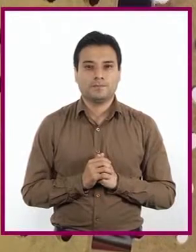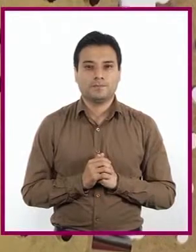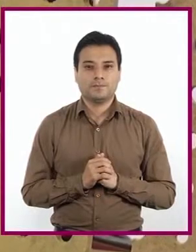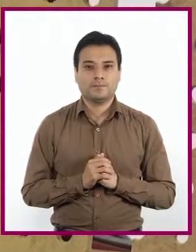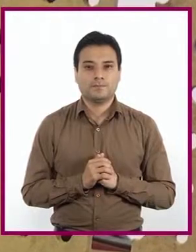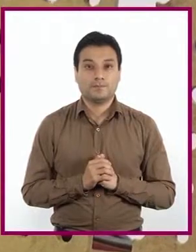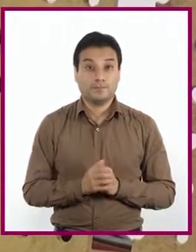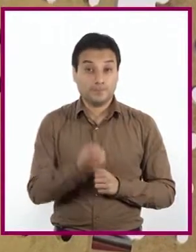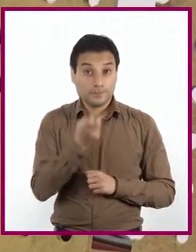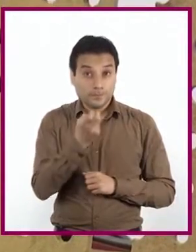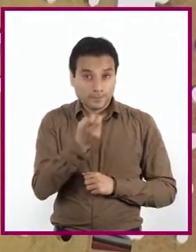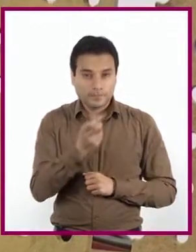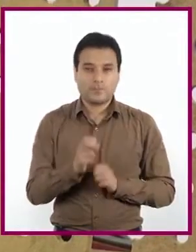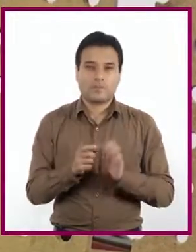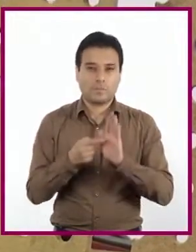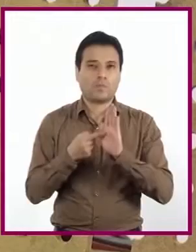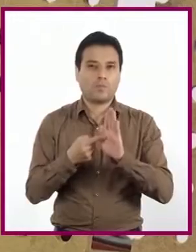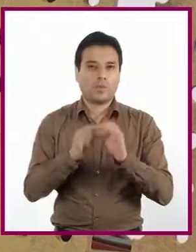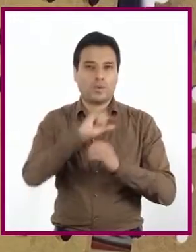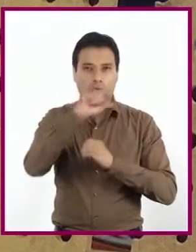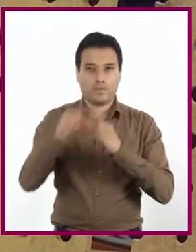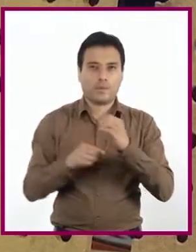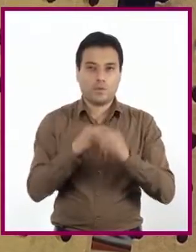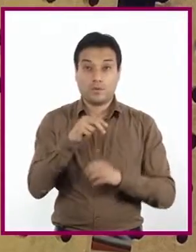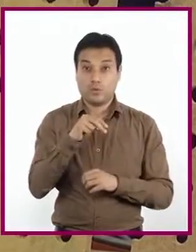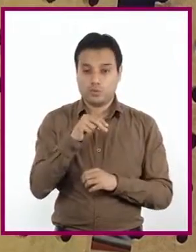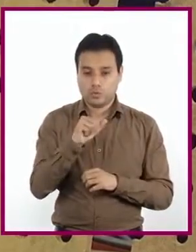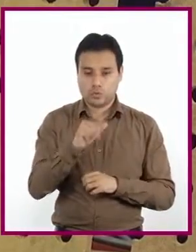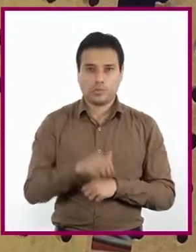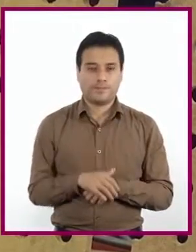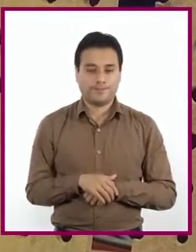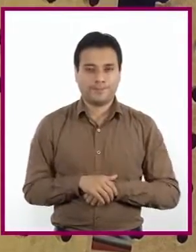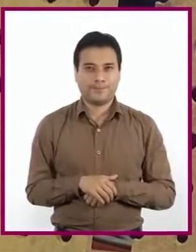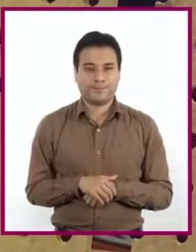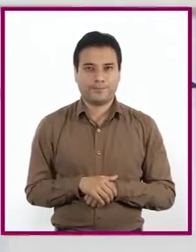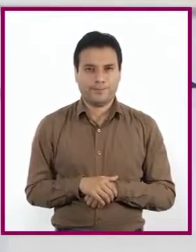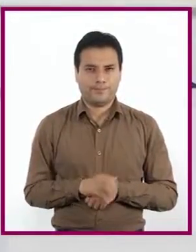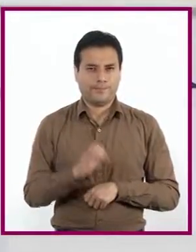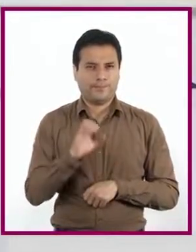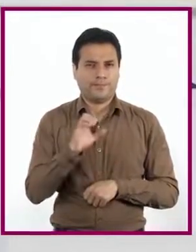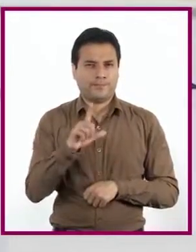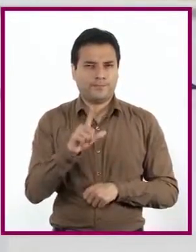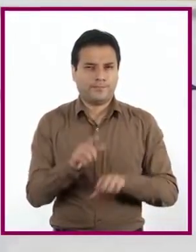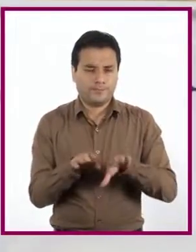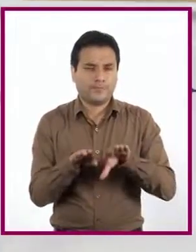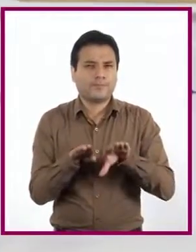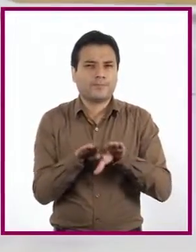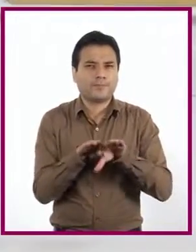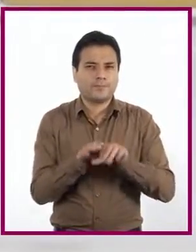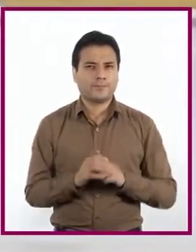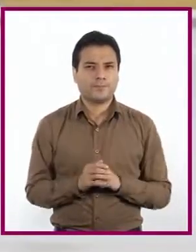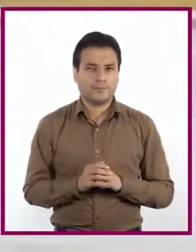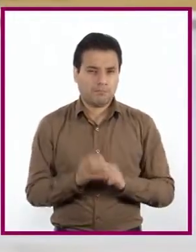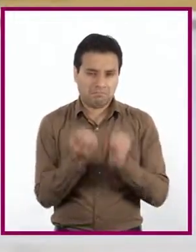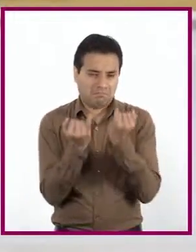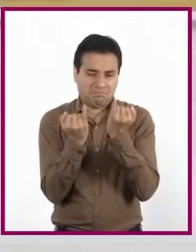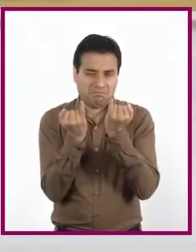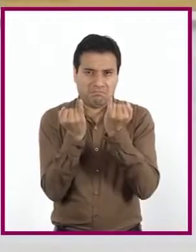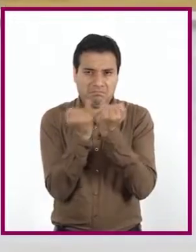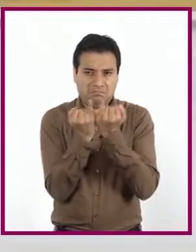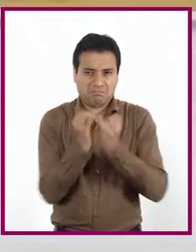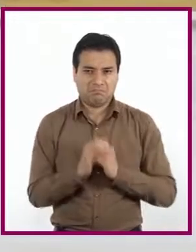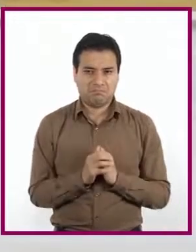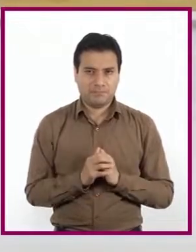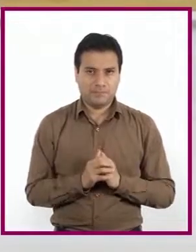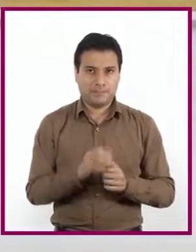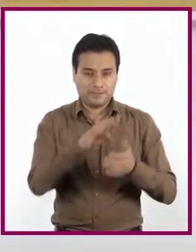Y este es el modelo atómico para el sodio. ¿Qué sucede con el cloro? El cloro, igual, investigamos en la